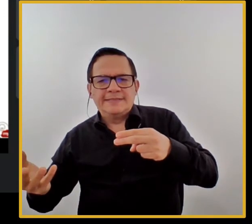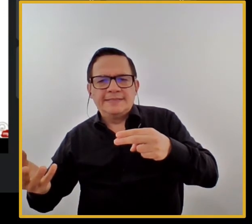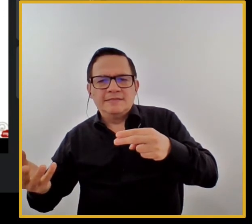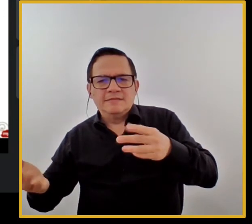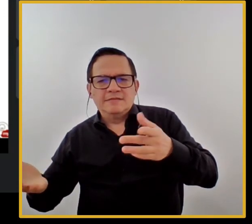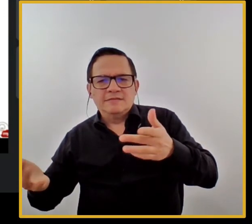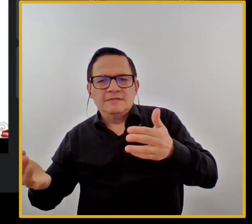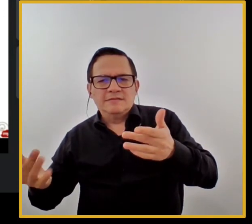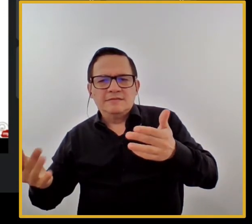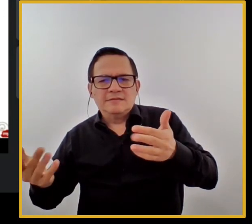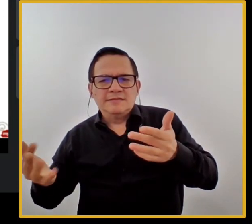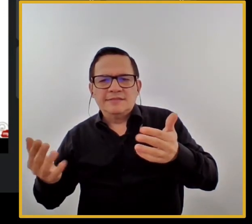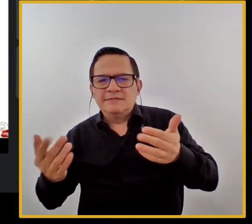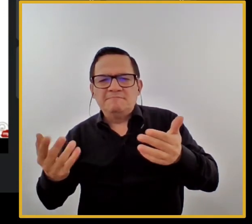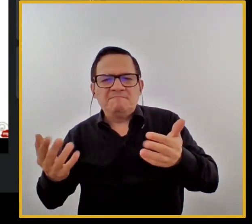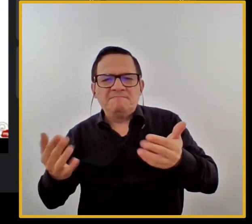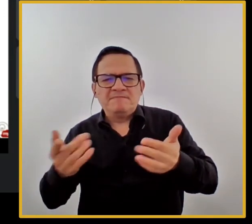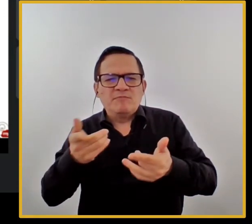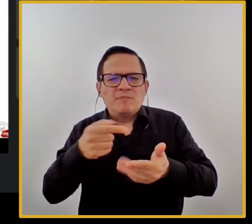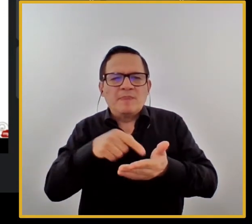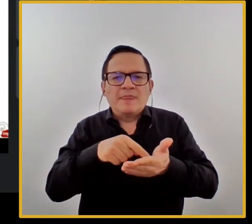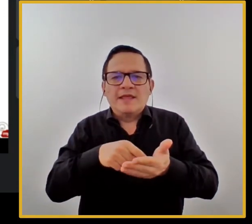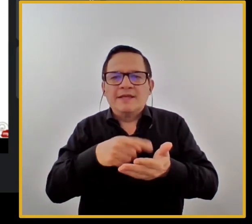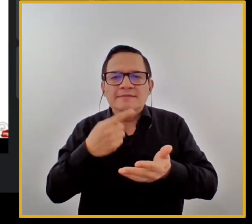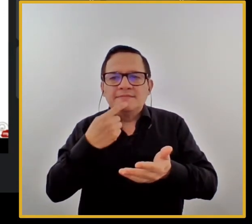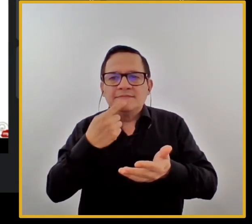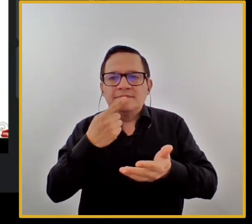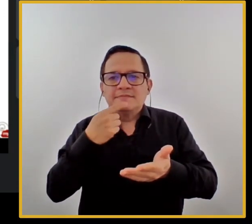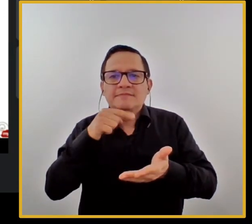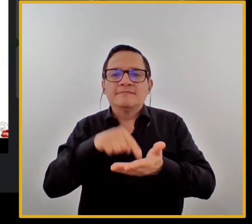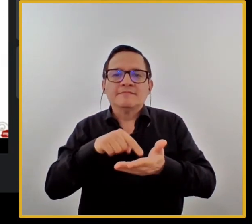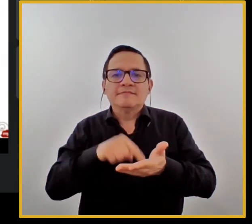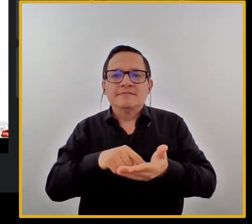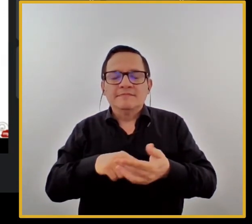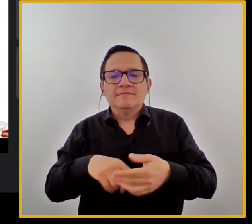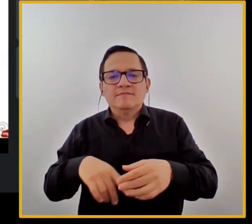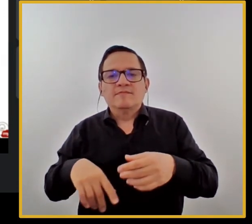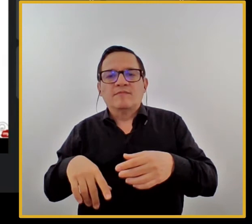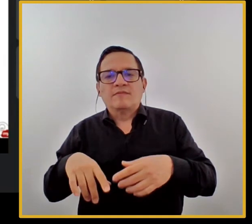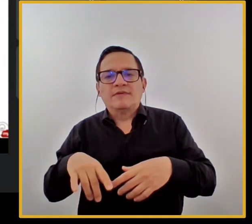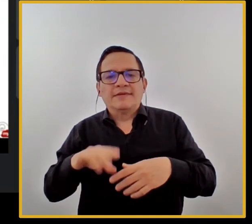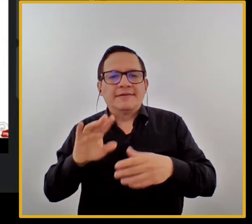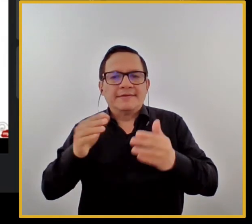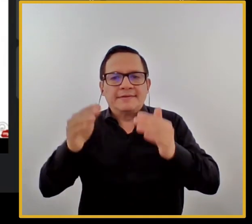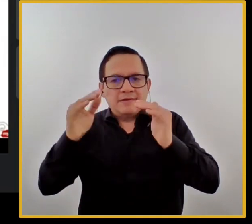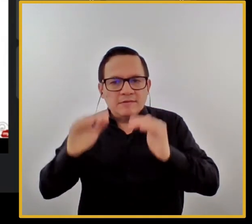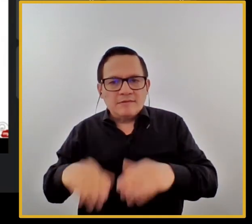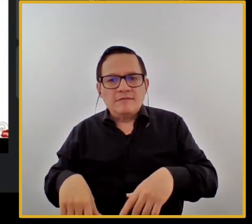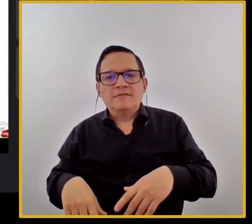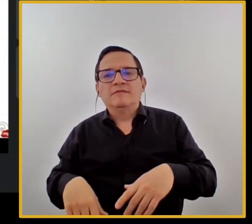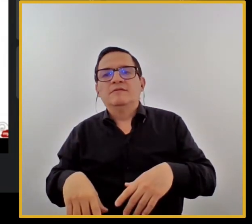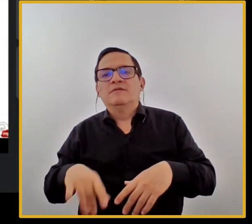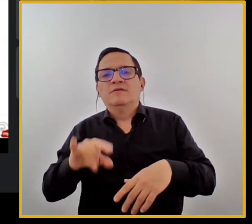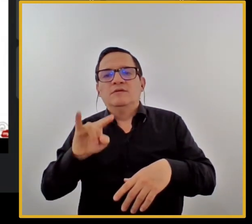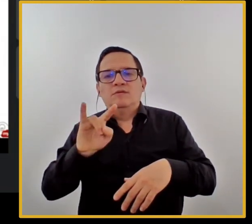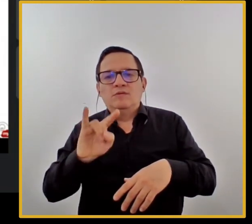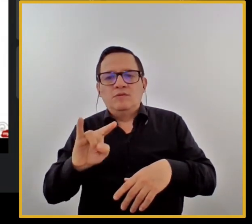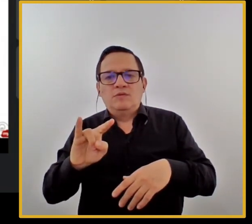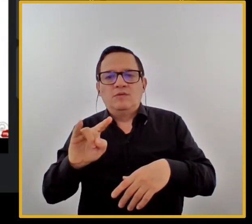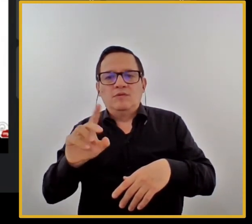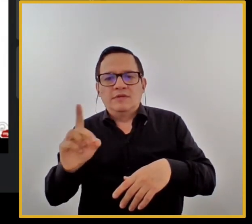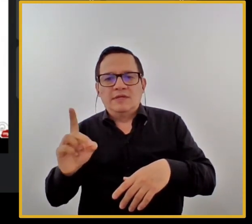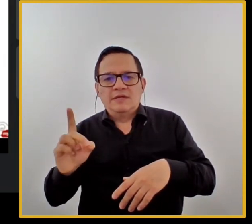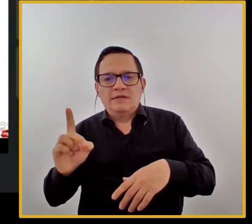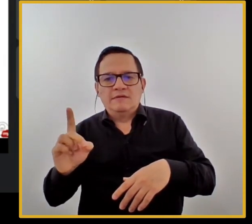Sí. Perfecto. Entonces aquí te quedaría, U de U. Y la siguiente también sería U de U. Sí, pero entonces, que lo